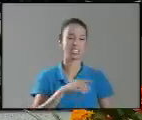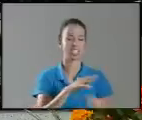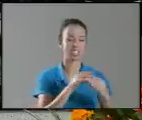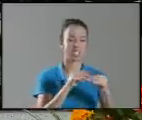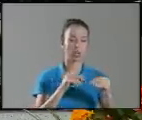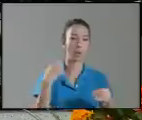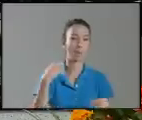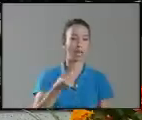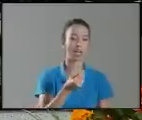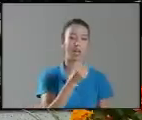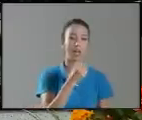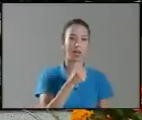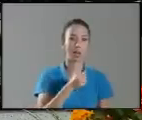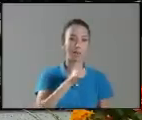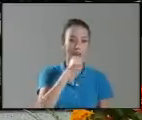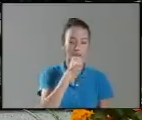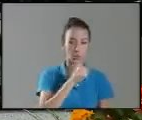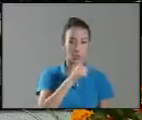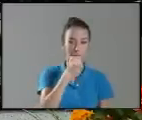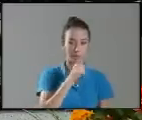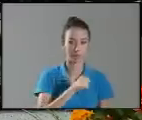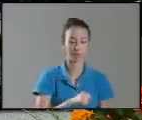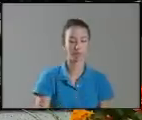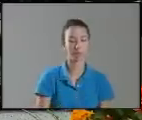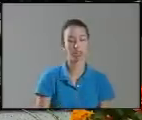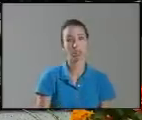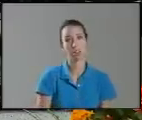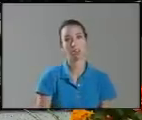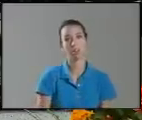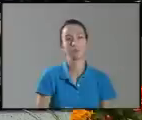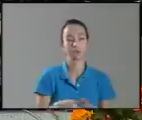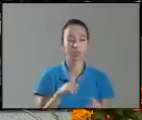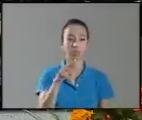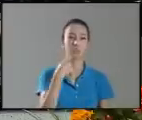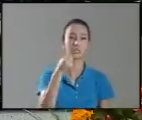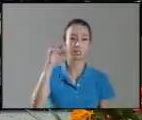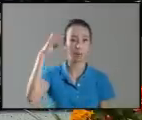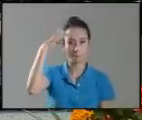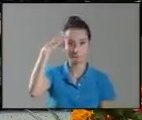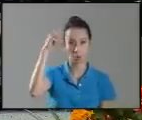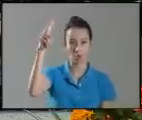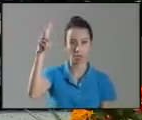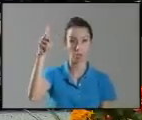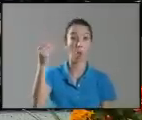para chupar usted. Y eso es lo que decía un hombre.